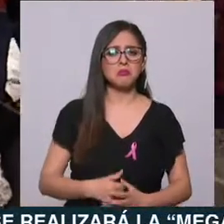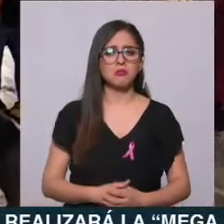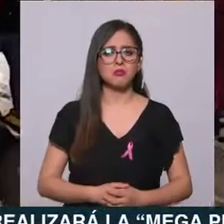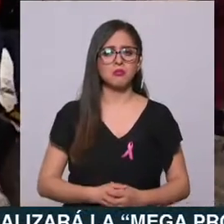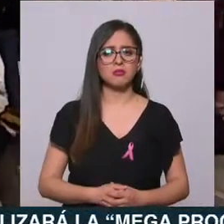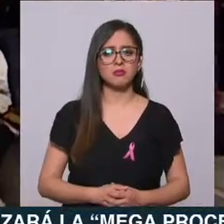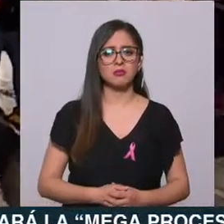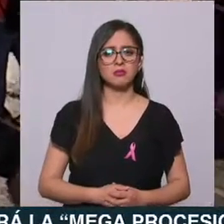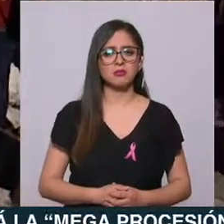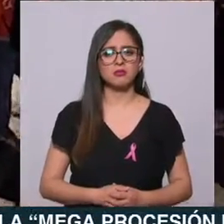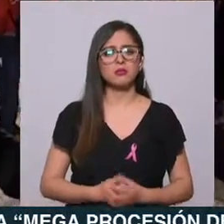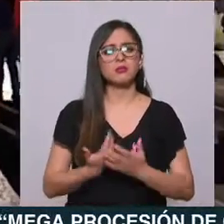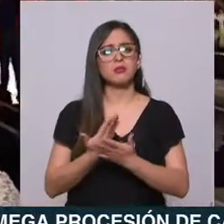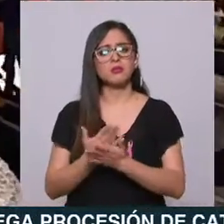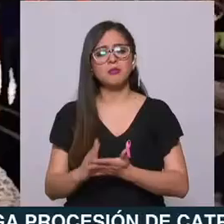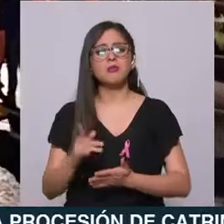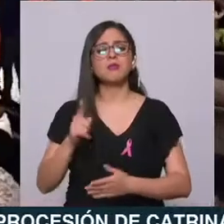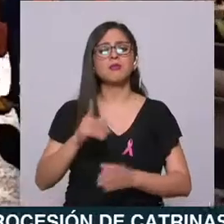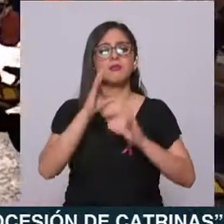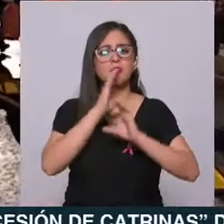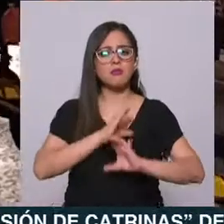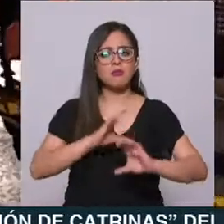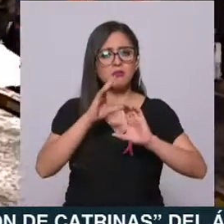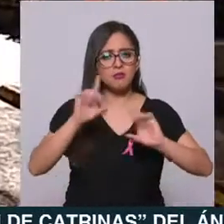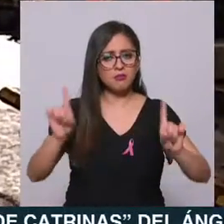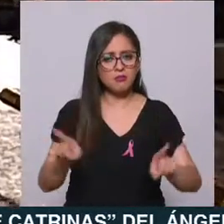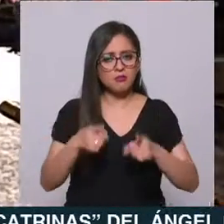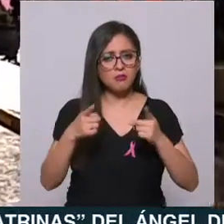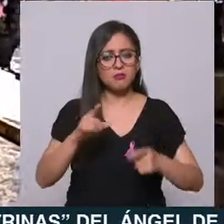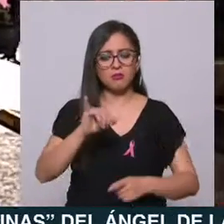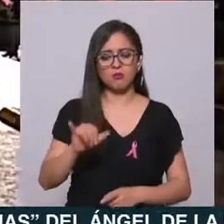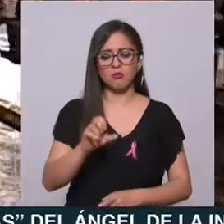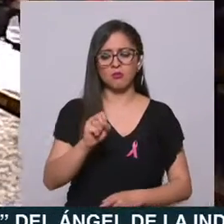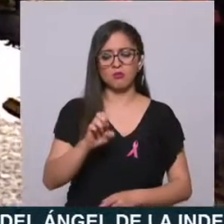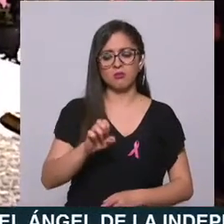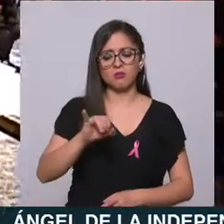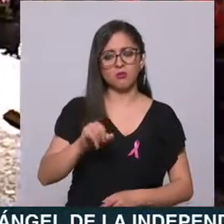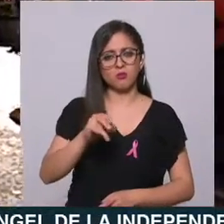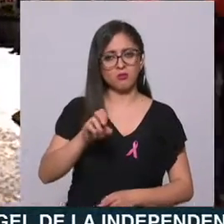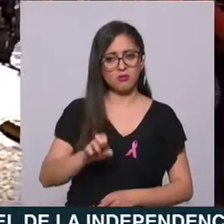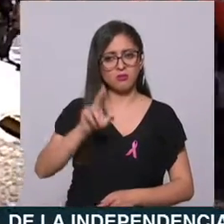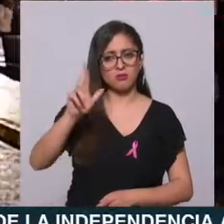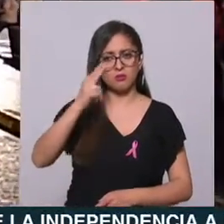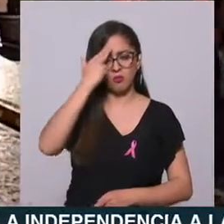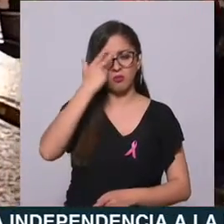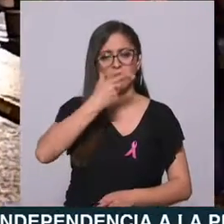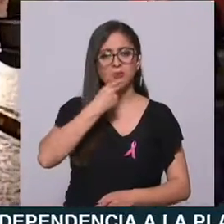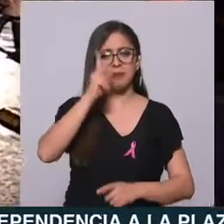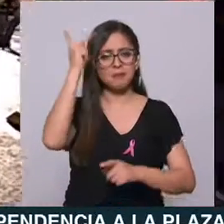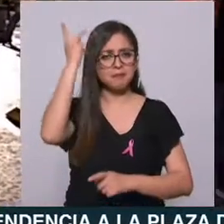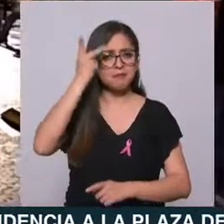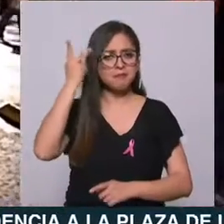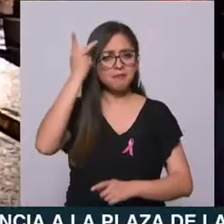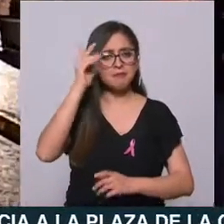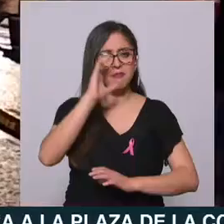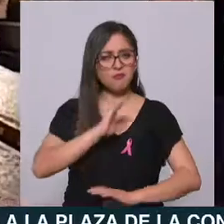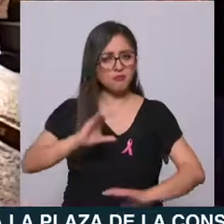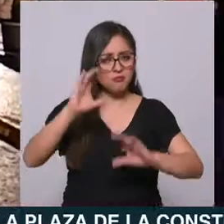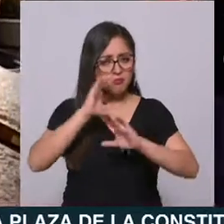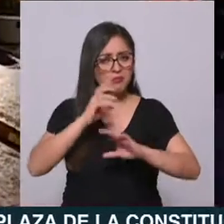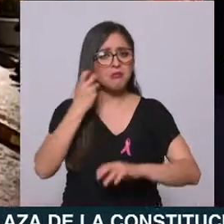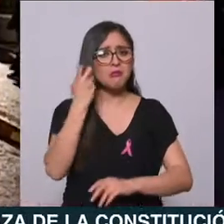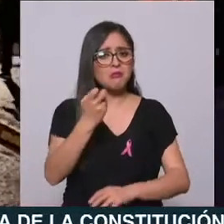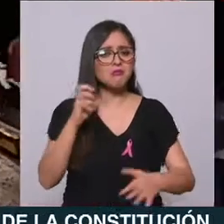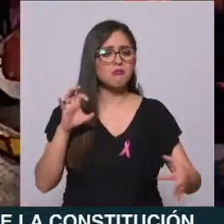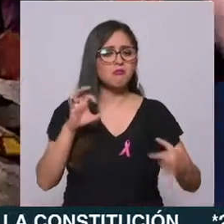y además están cantando las canciones de José José, recordando al príncipe de la canción. Y de esta forma es